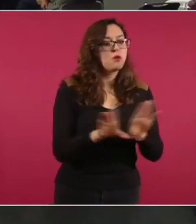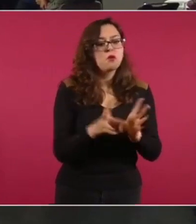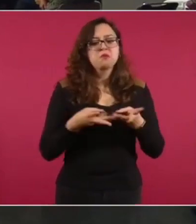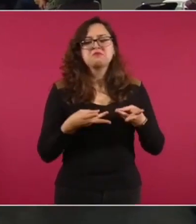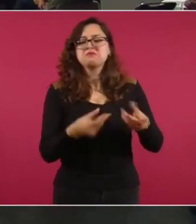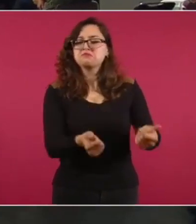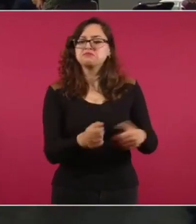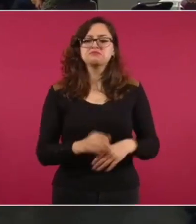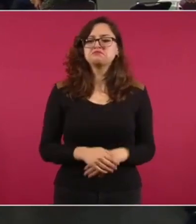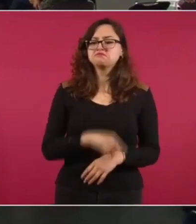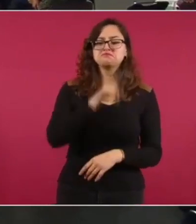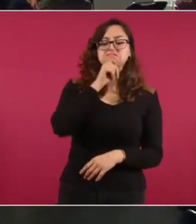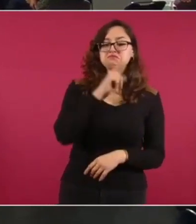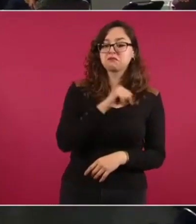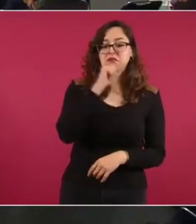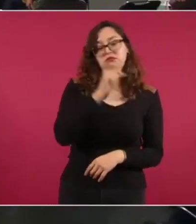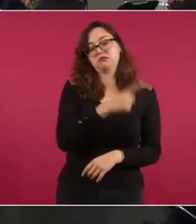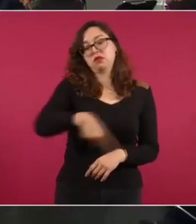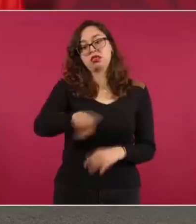y los líderes